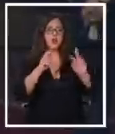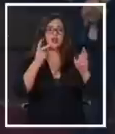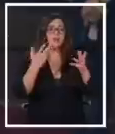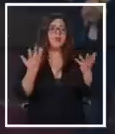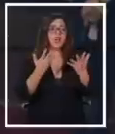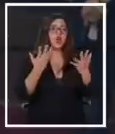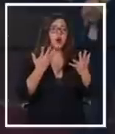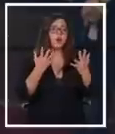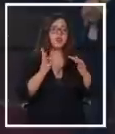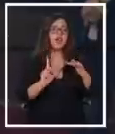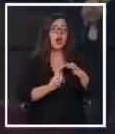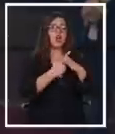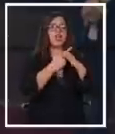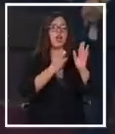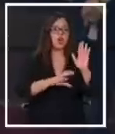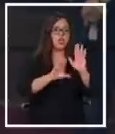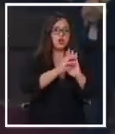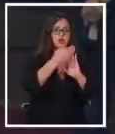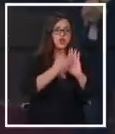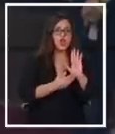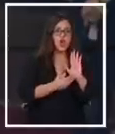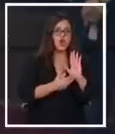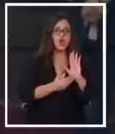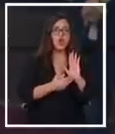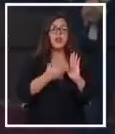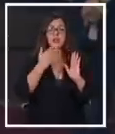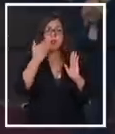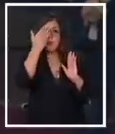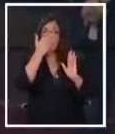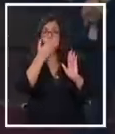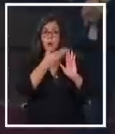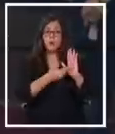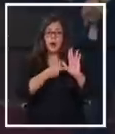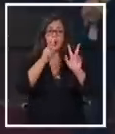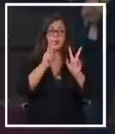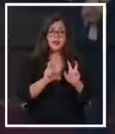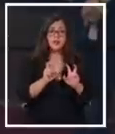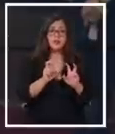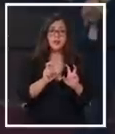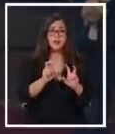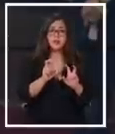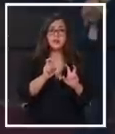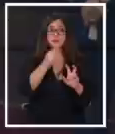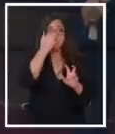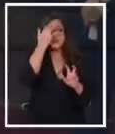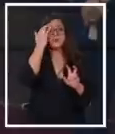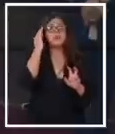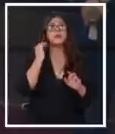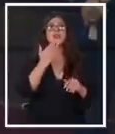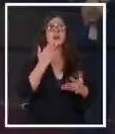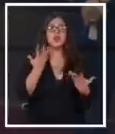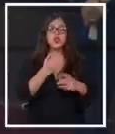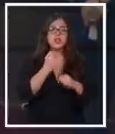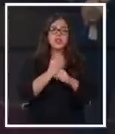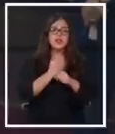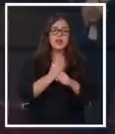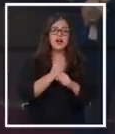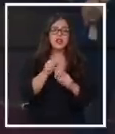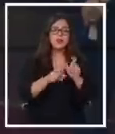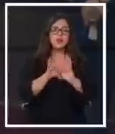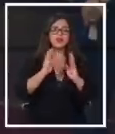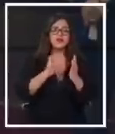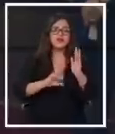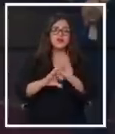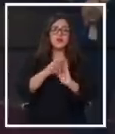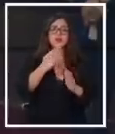constitución y por supuesto que me preocupa el contenido de la misma y en lo que es trabajando tanto los convencionales como el gobierno es que